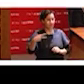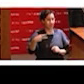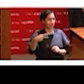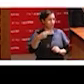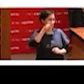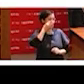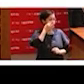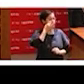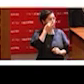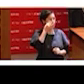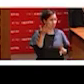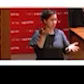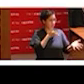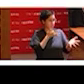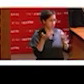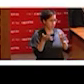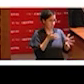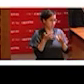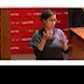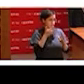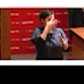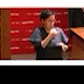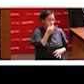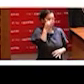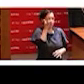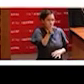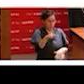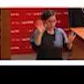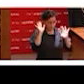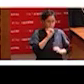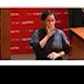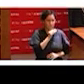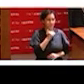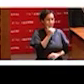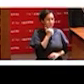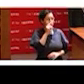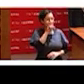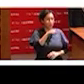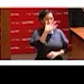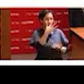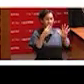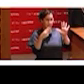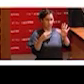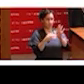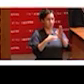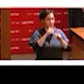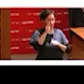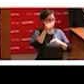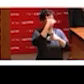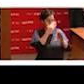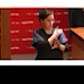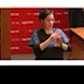eh Bueno pues pues yo creemos que que buenos Estamos contentos no hemos hemos atendido a más de 57000 personas en los últimos 3